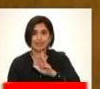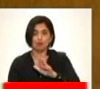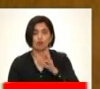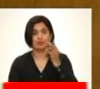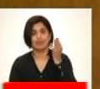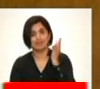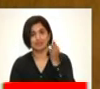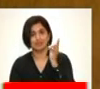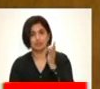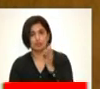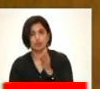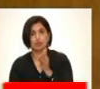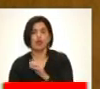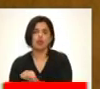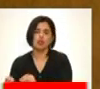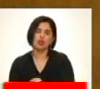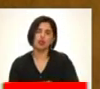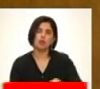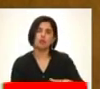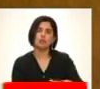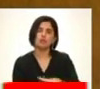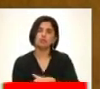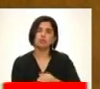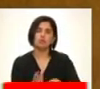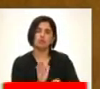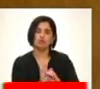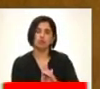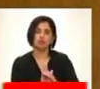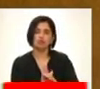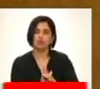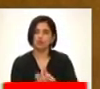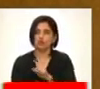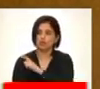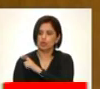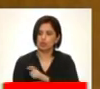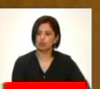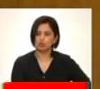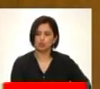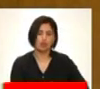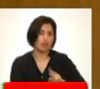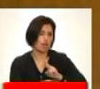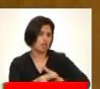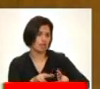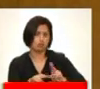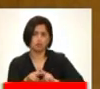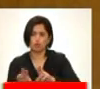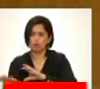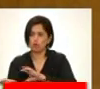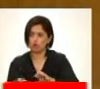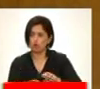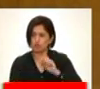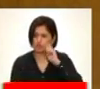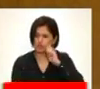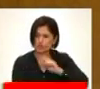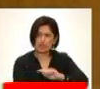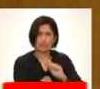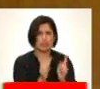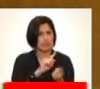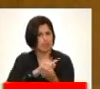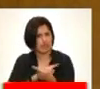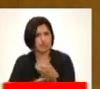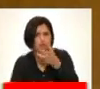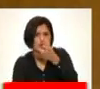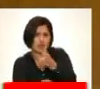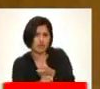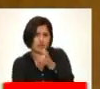excepción. Y aquí el Ejecutivo ha anunciado una serie de acciones que han significado cambios en los delitos